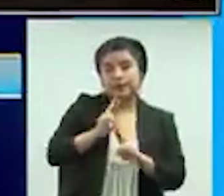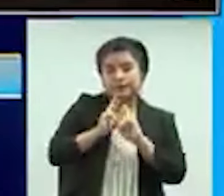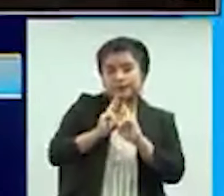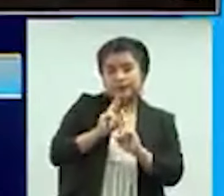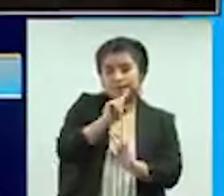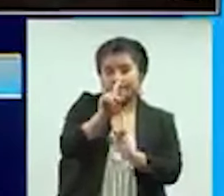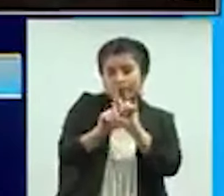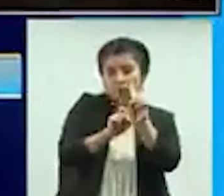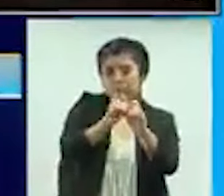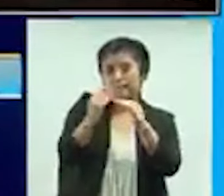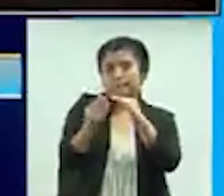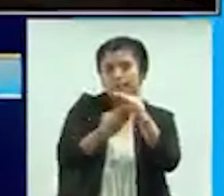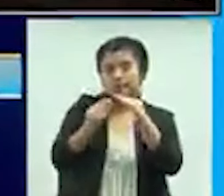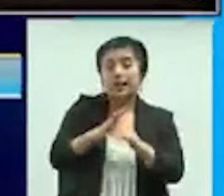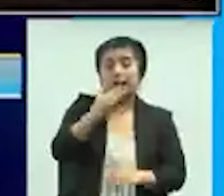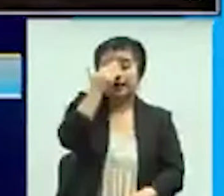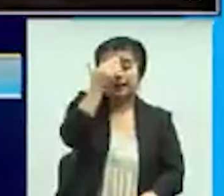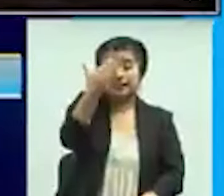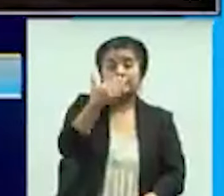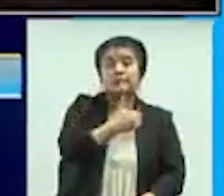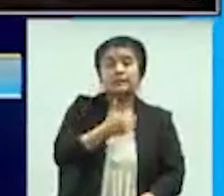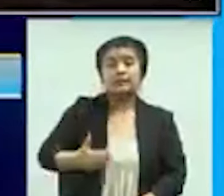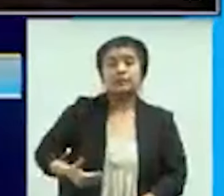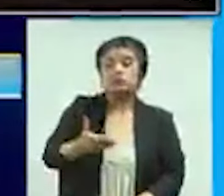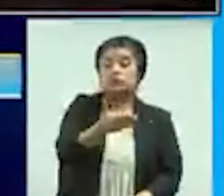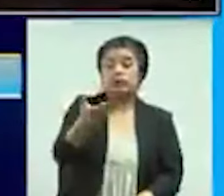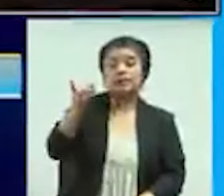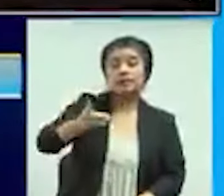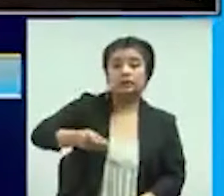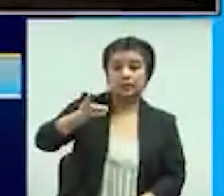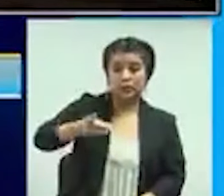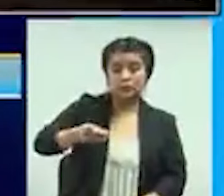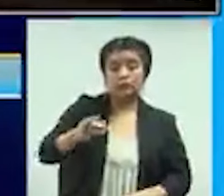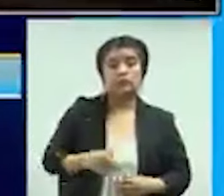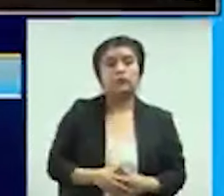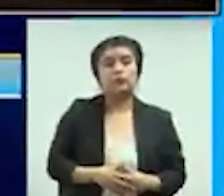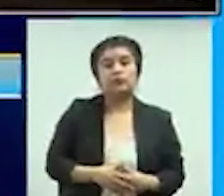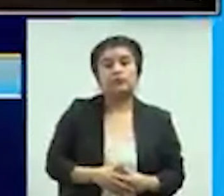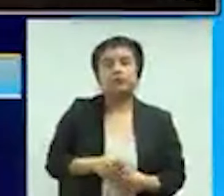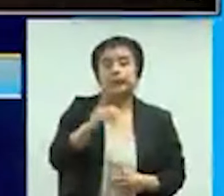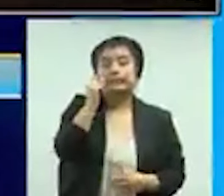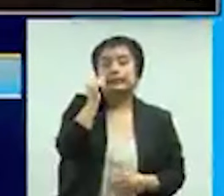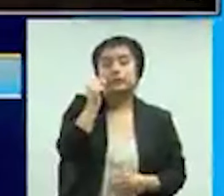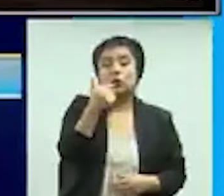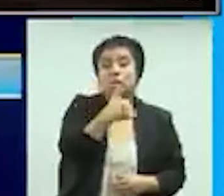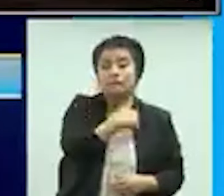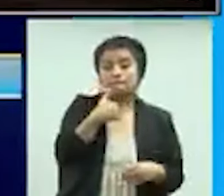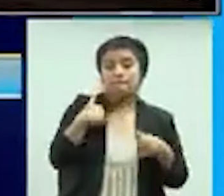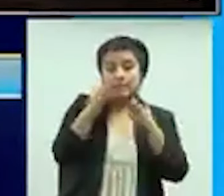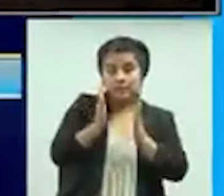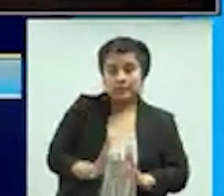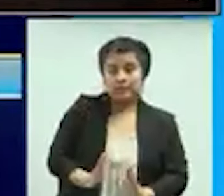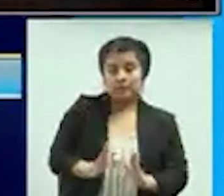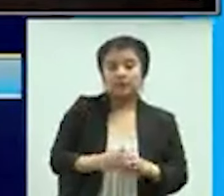básica. Muchas gracias, presidente. Honorable pleno. Señor ministro,